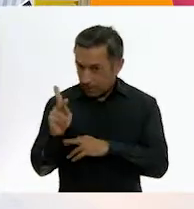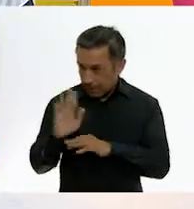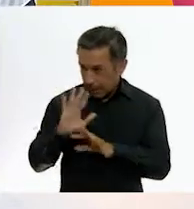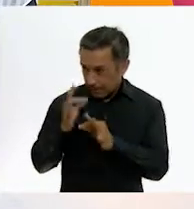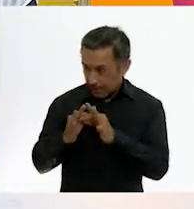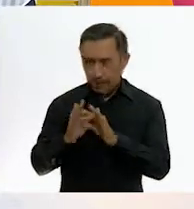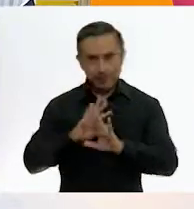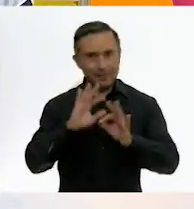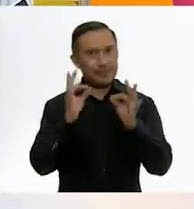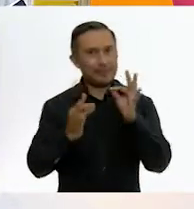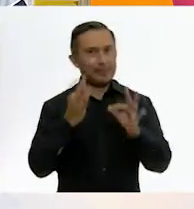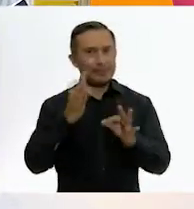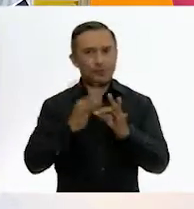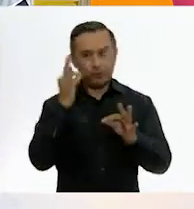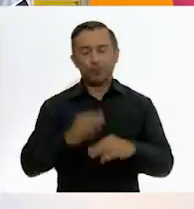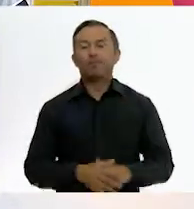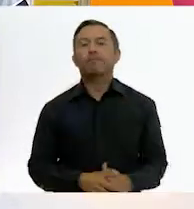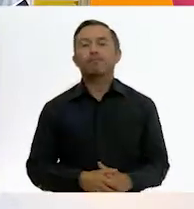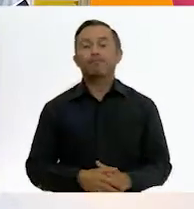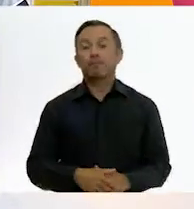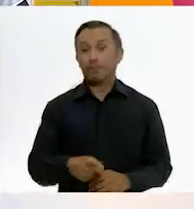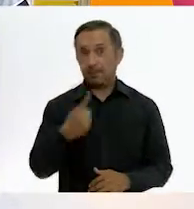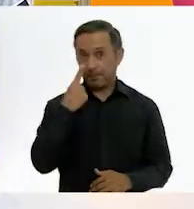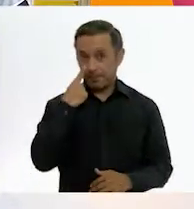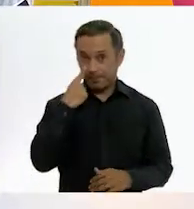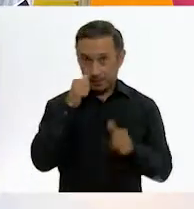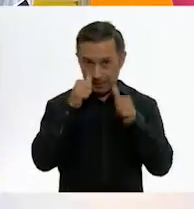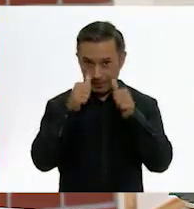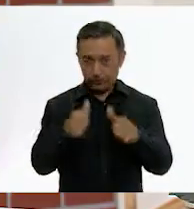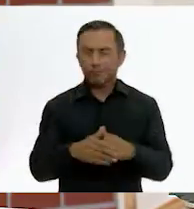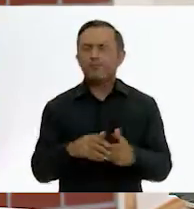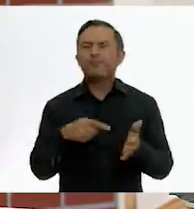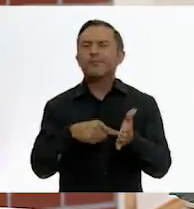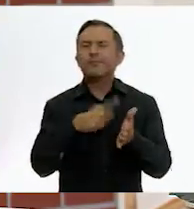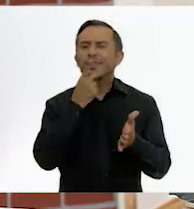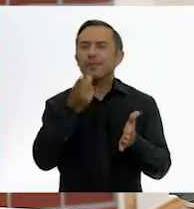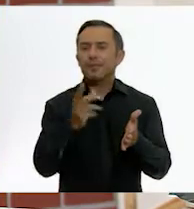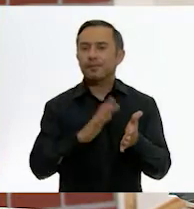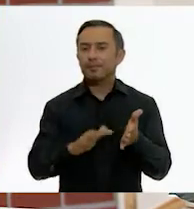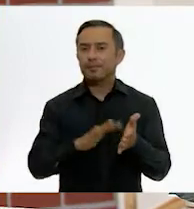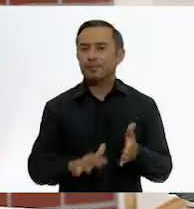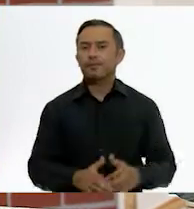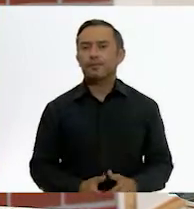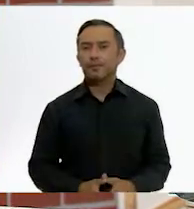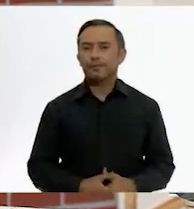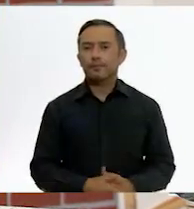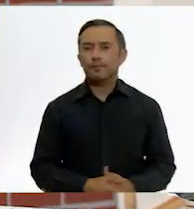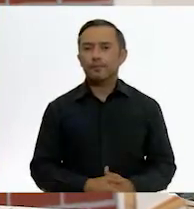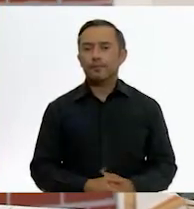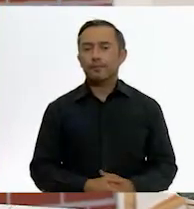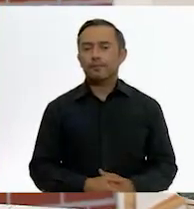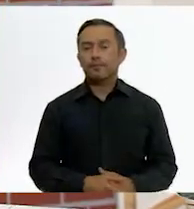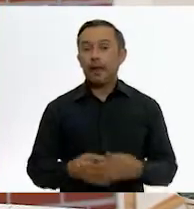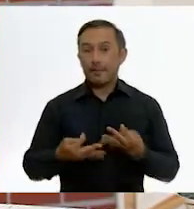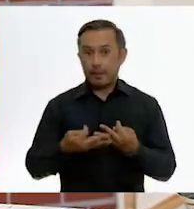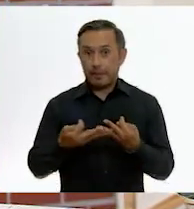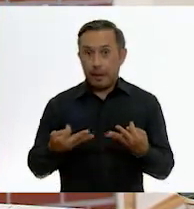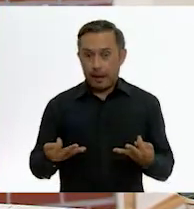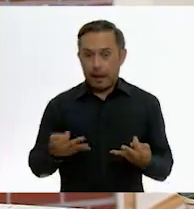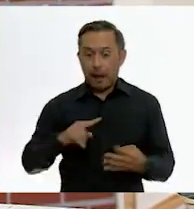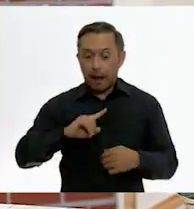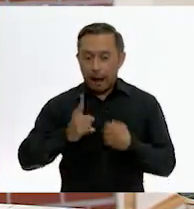listas fíjense bien dice cuáles son las capas que forman a la tierra